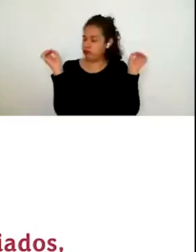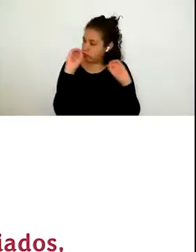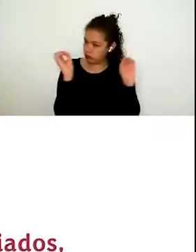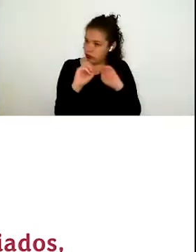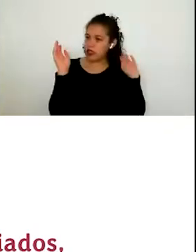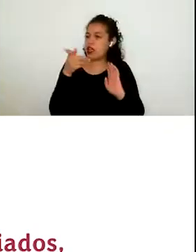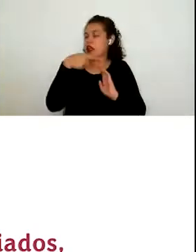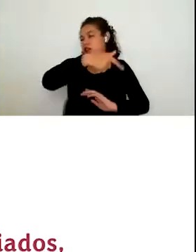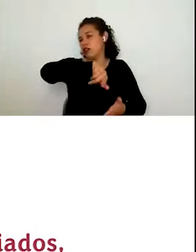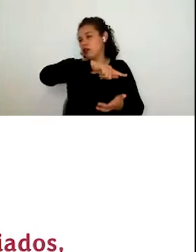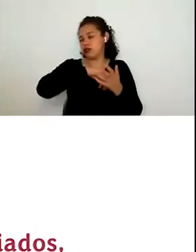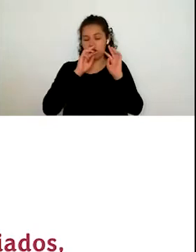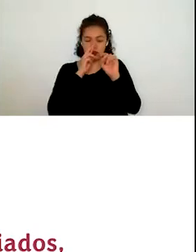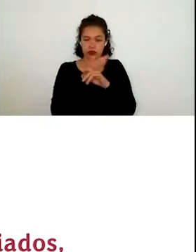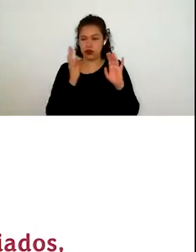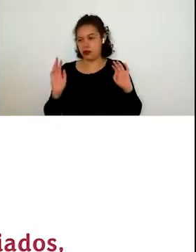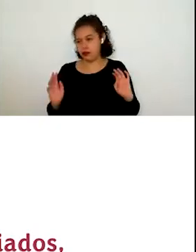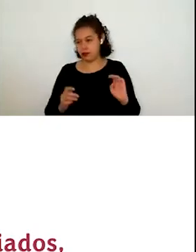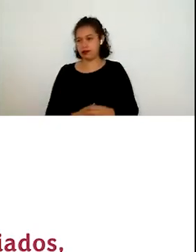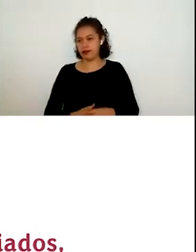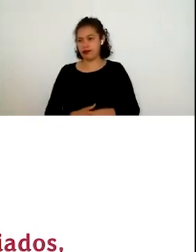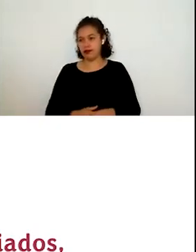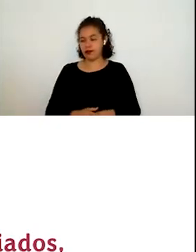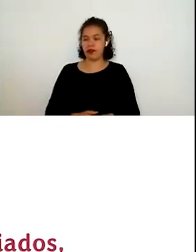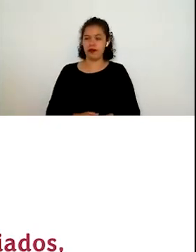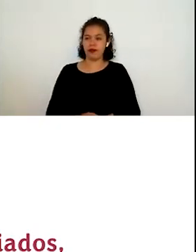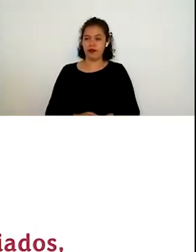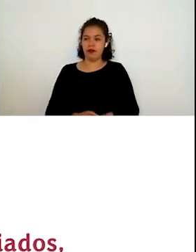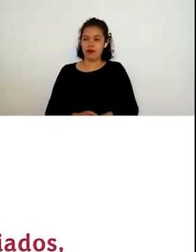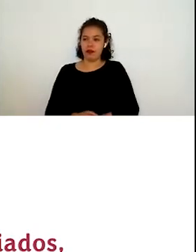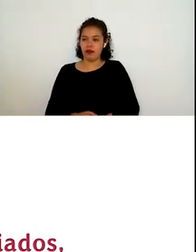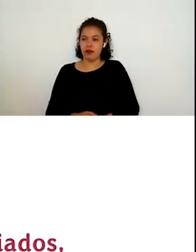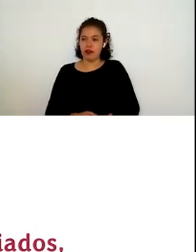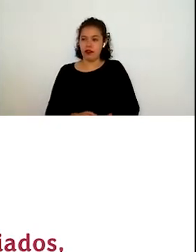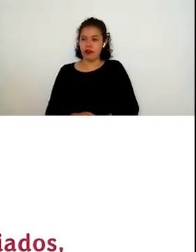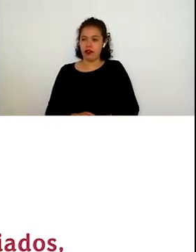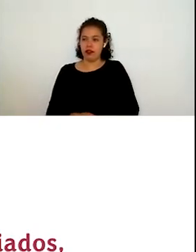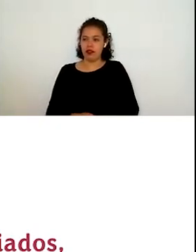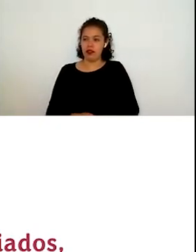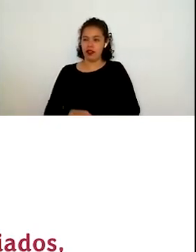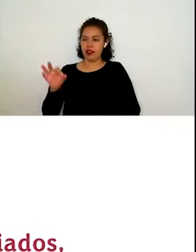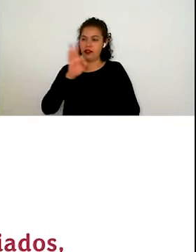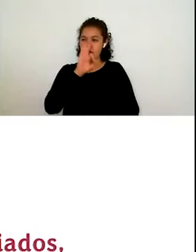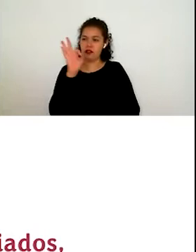responsabilidad y, en algún momento pueden llegar a dejarlos fuera